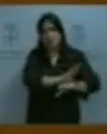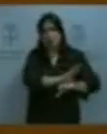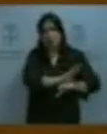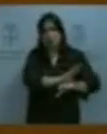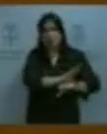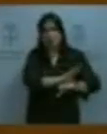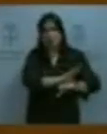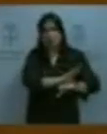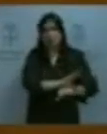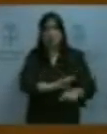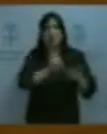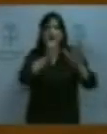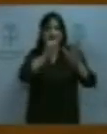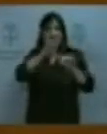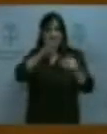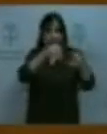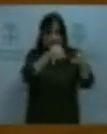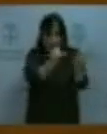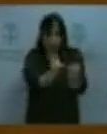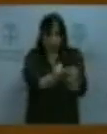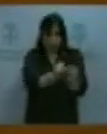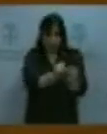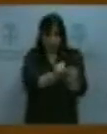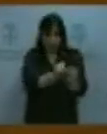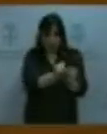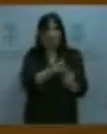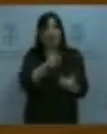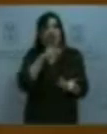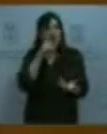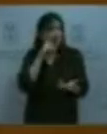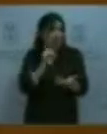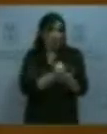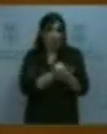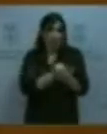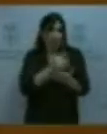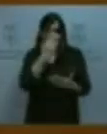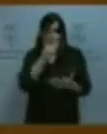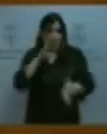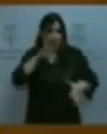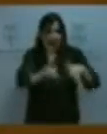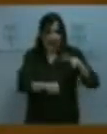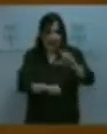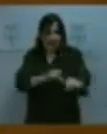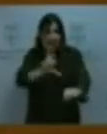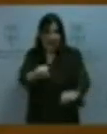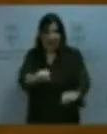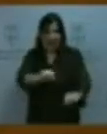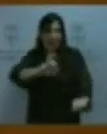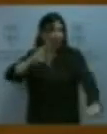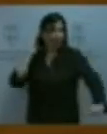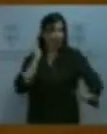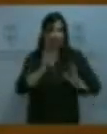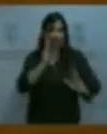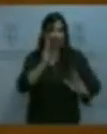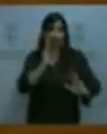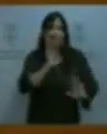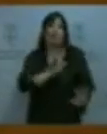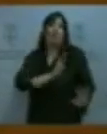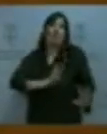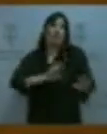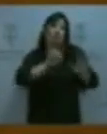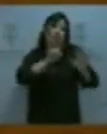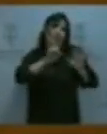al menos ya está comprobado que hay ataques de lobo, que sufren ataques de lobo, de momento, 63, de momento, salvo